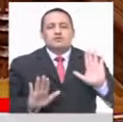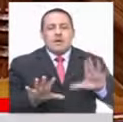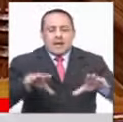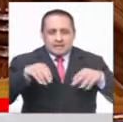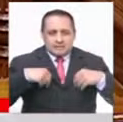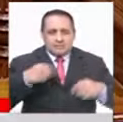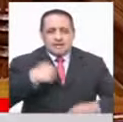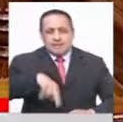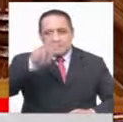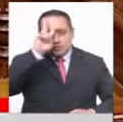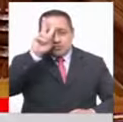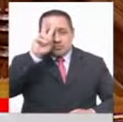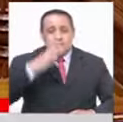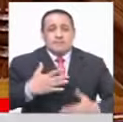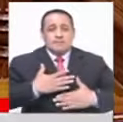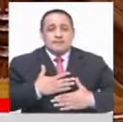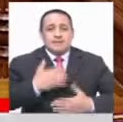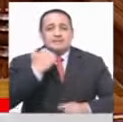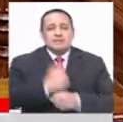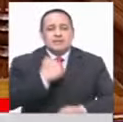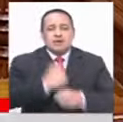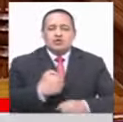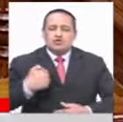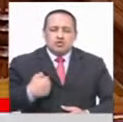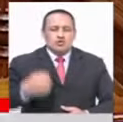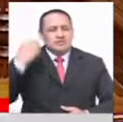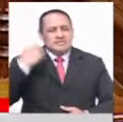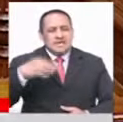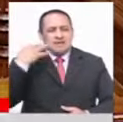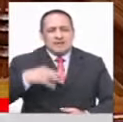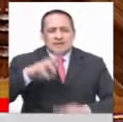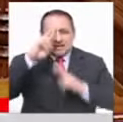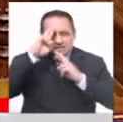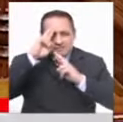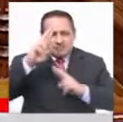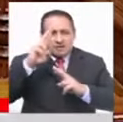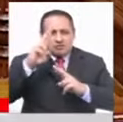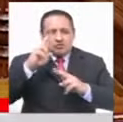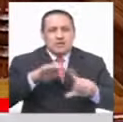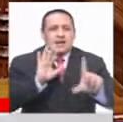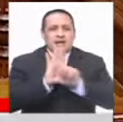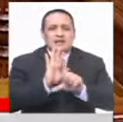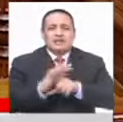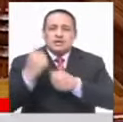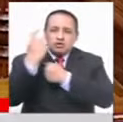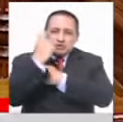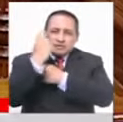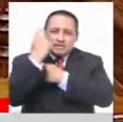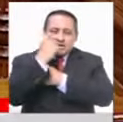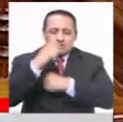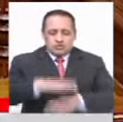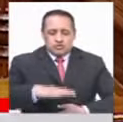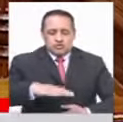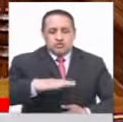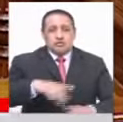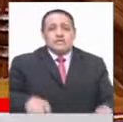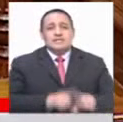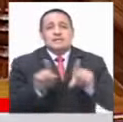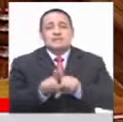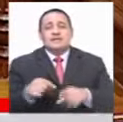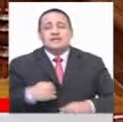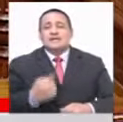nación. En dicha labor siempre he respetado los principios que me inculcaron desde niño y que